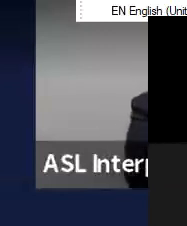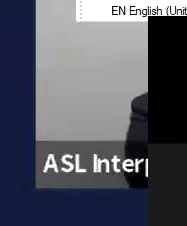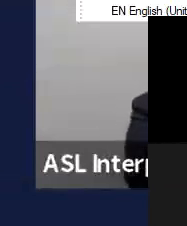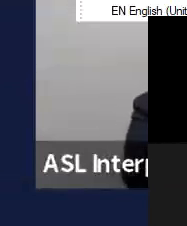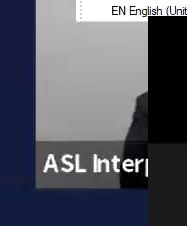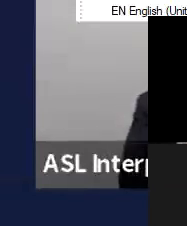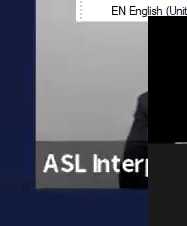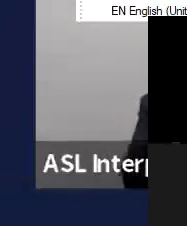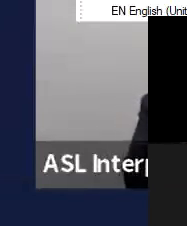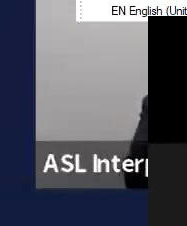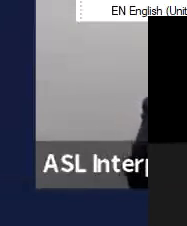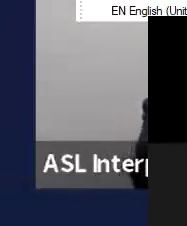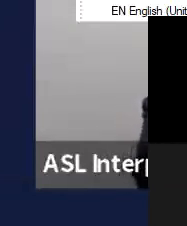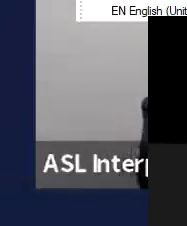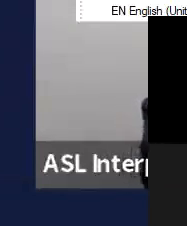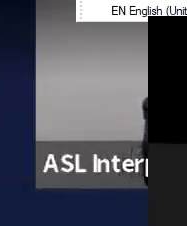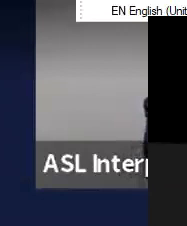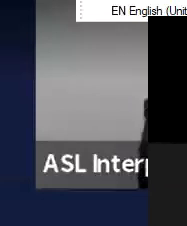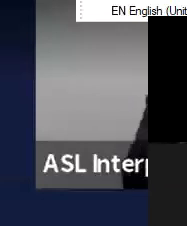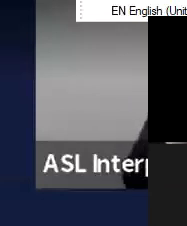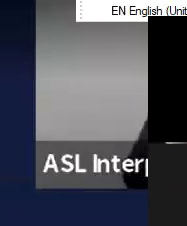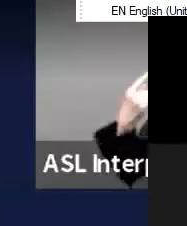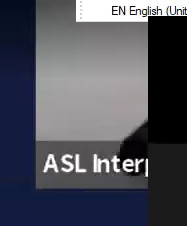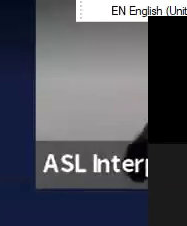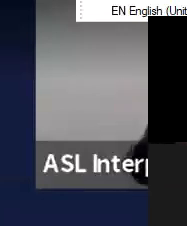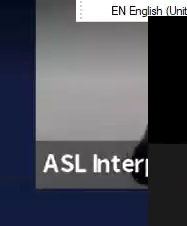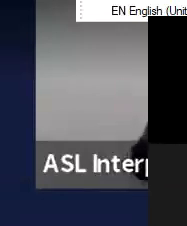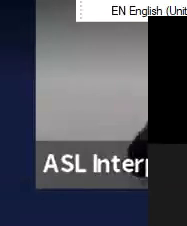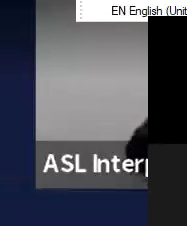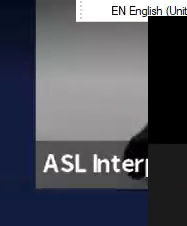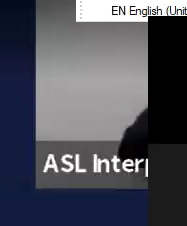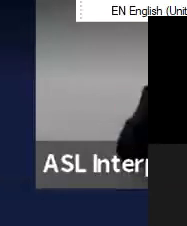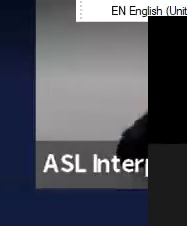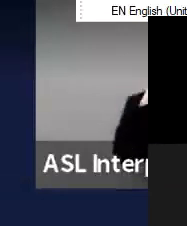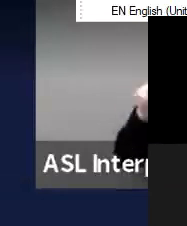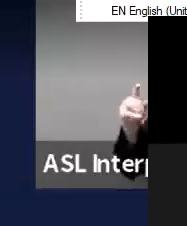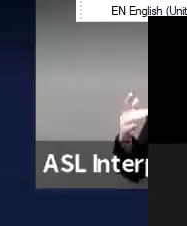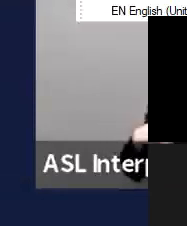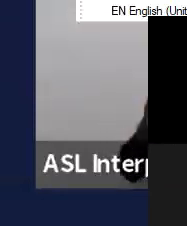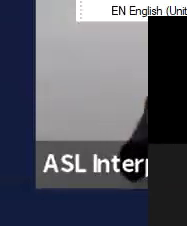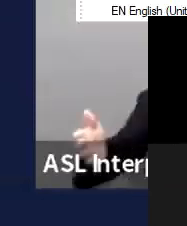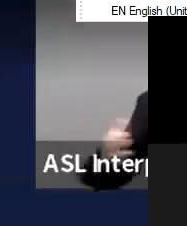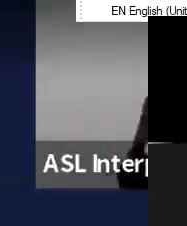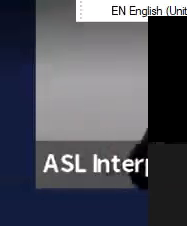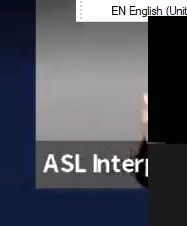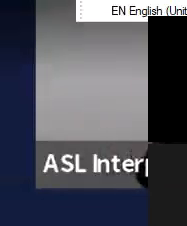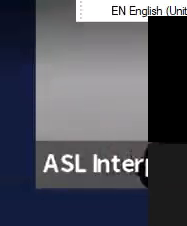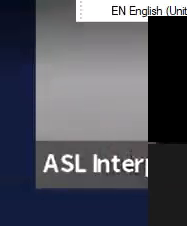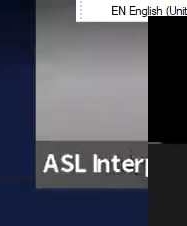sistema frágil de salud y por eso vamos a hacer una serie de anuncios el día de